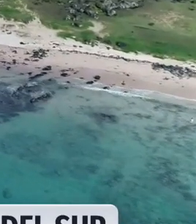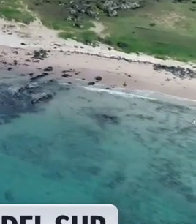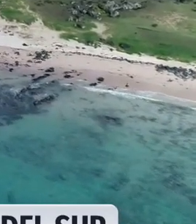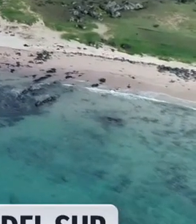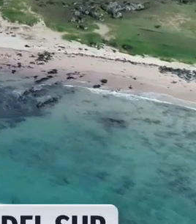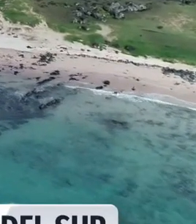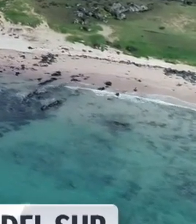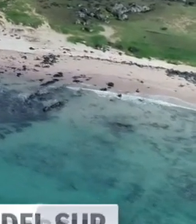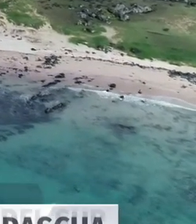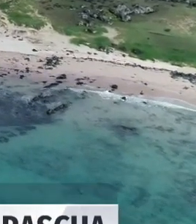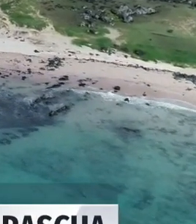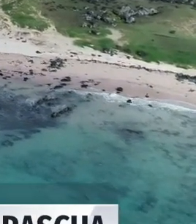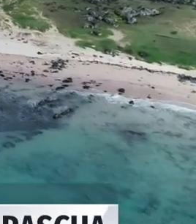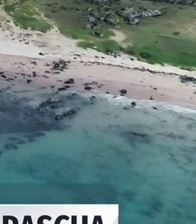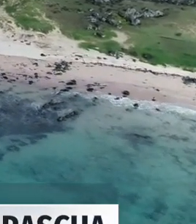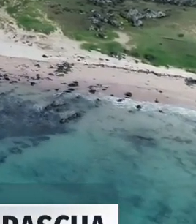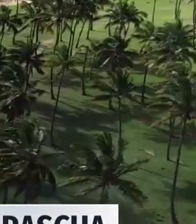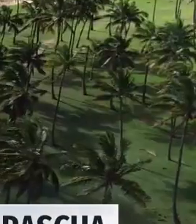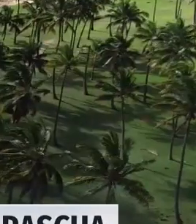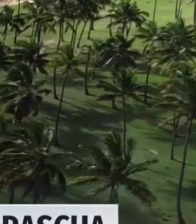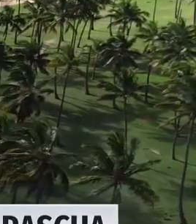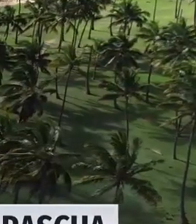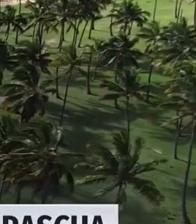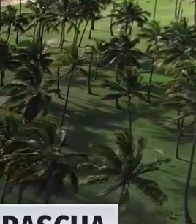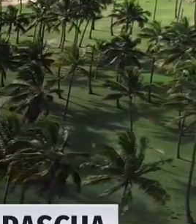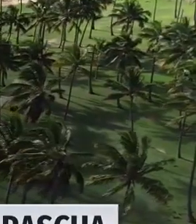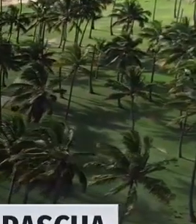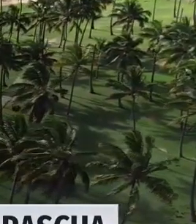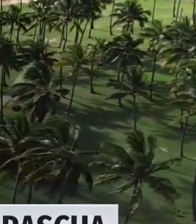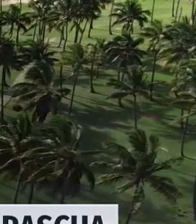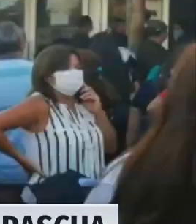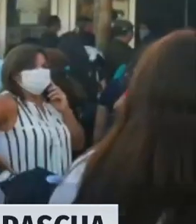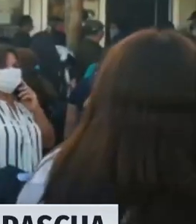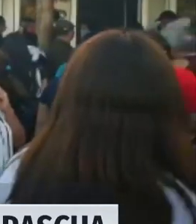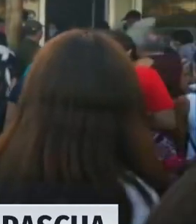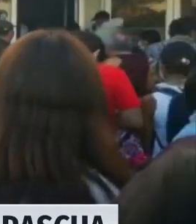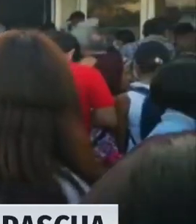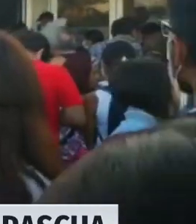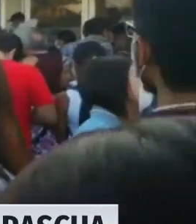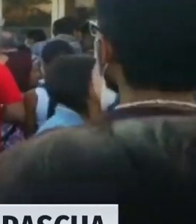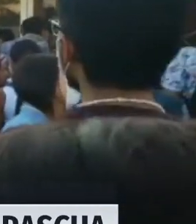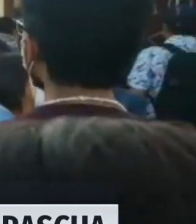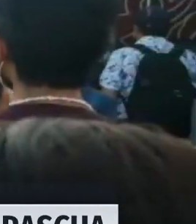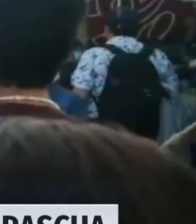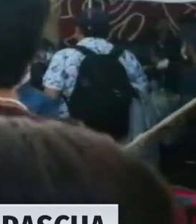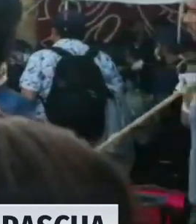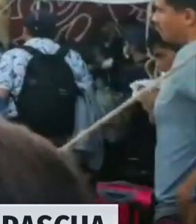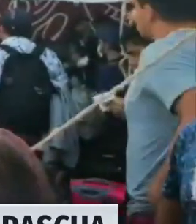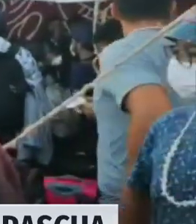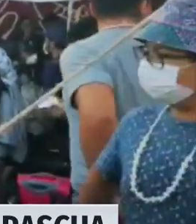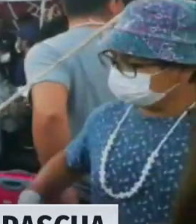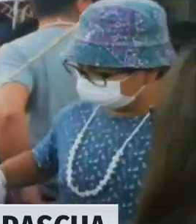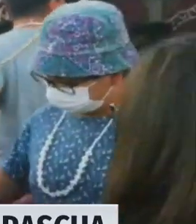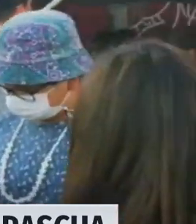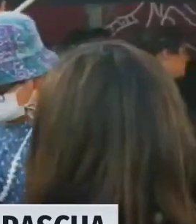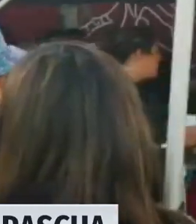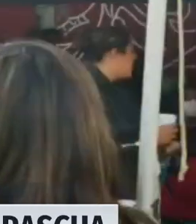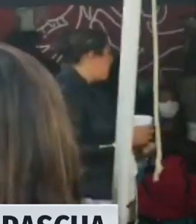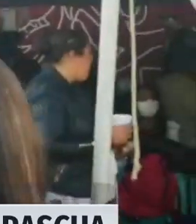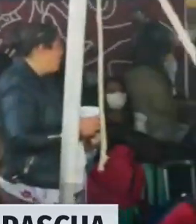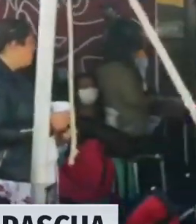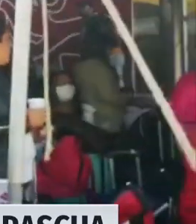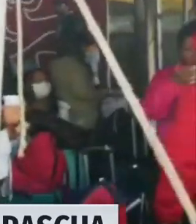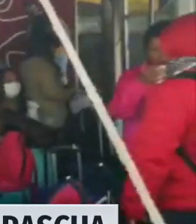situación en isla de pascua donde tras meses sin contagios se detectaron cuatro casos positivos en las últimas horas entre personas que